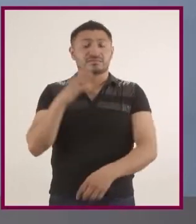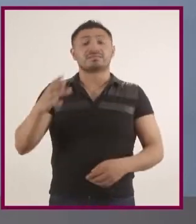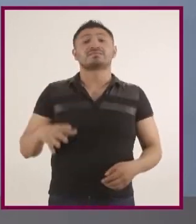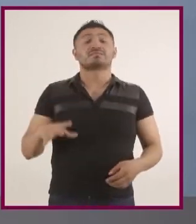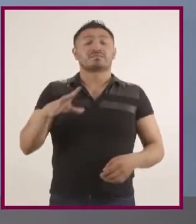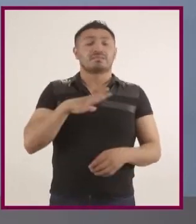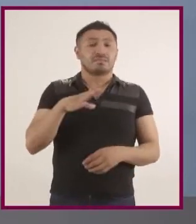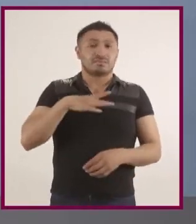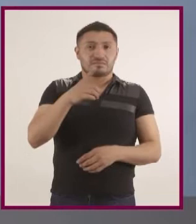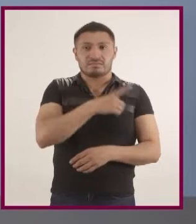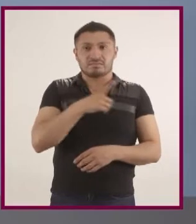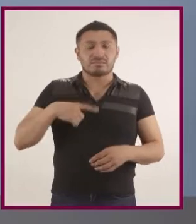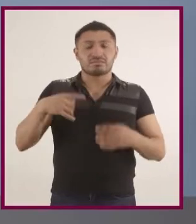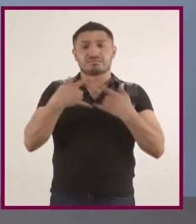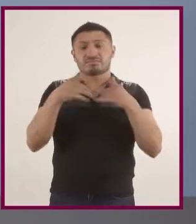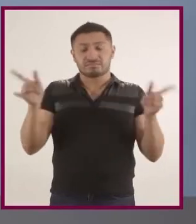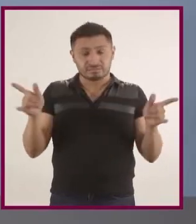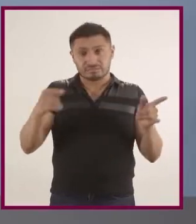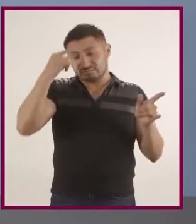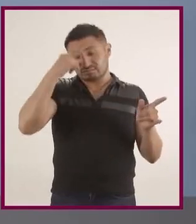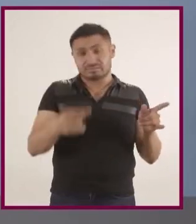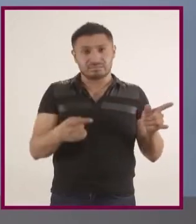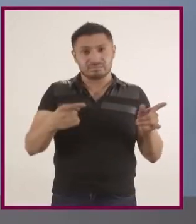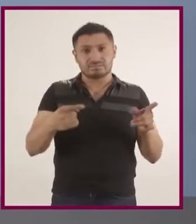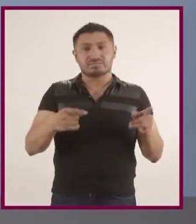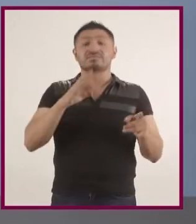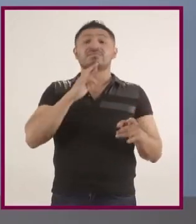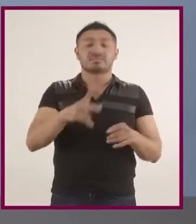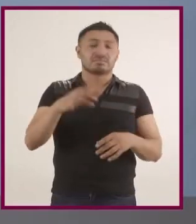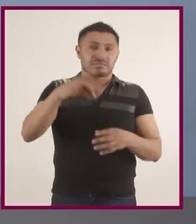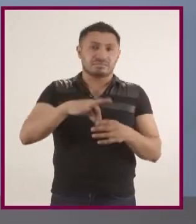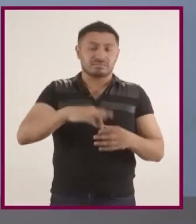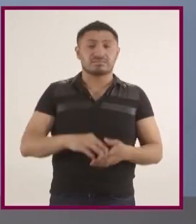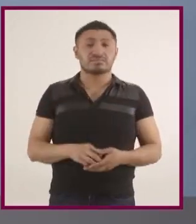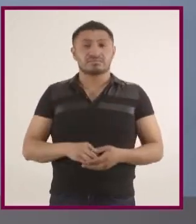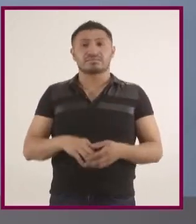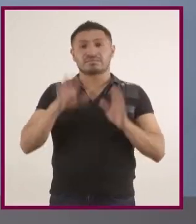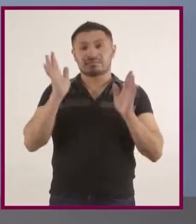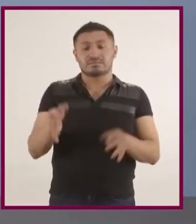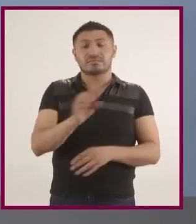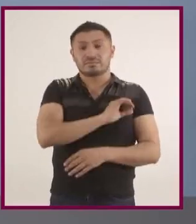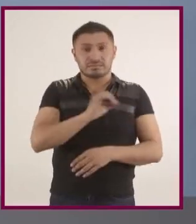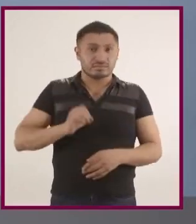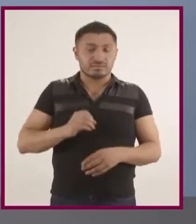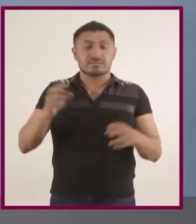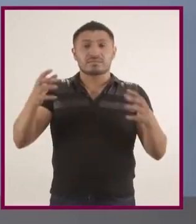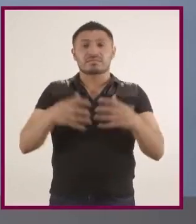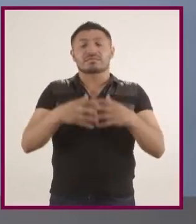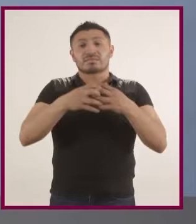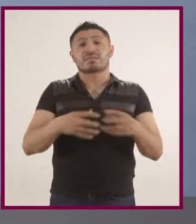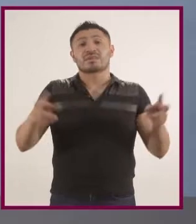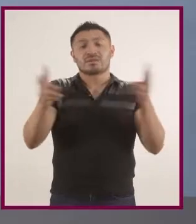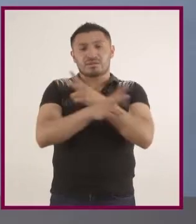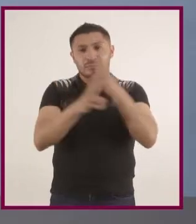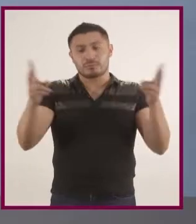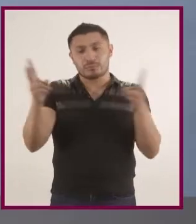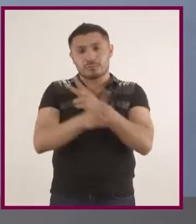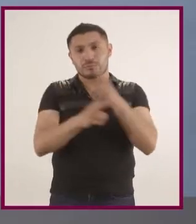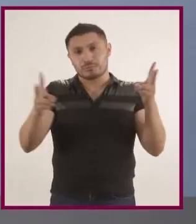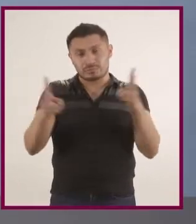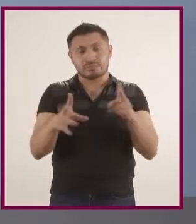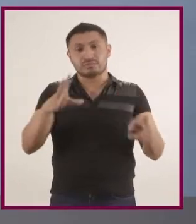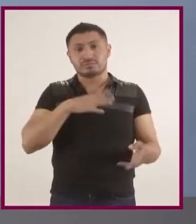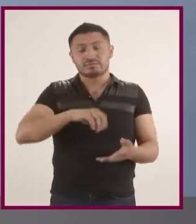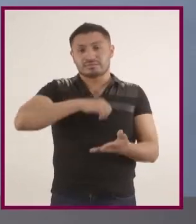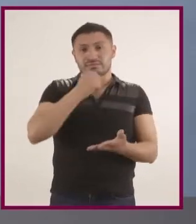que se enfríe más rápido evitando mayor consumo es ya obligatorio que los sistemas de aire acondicionado contengan el sello de eficiencia